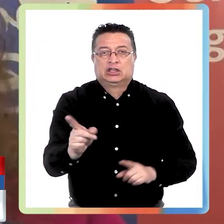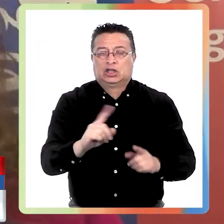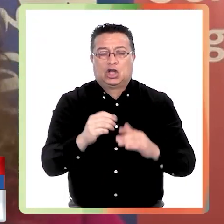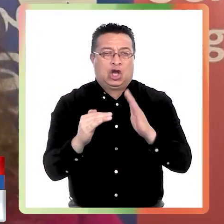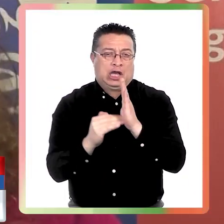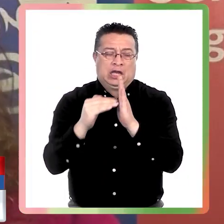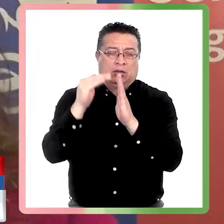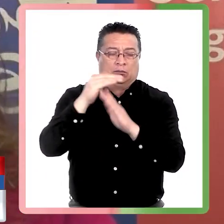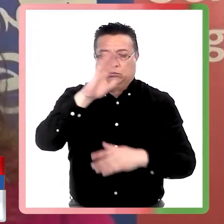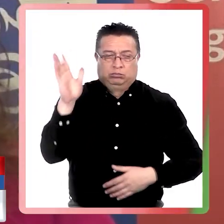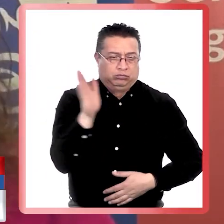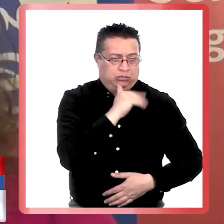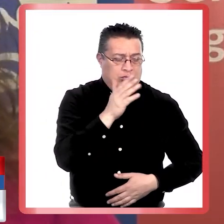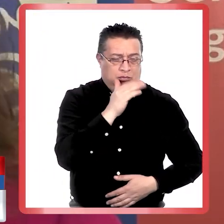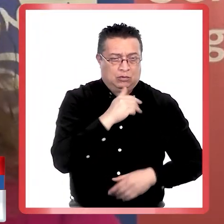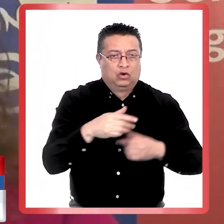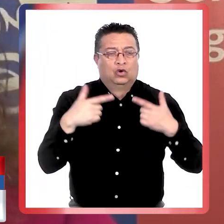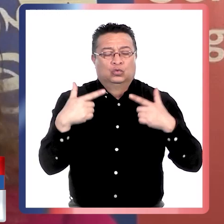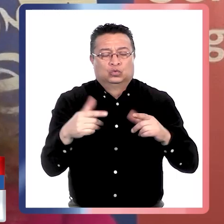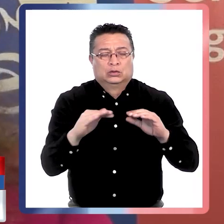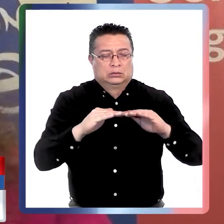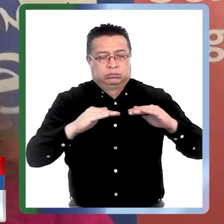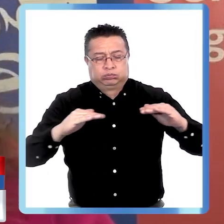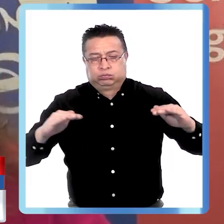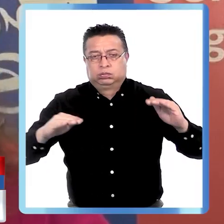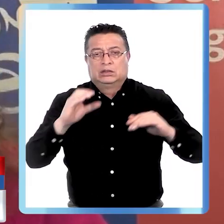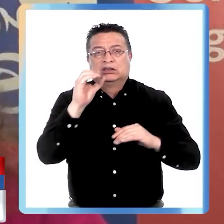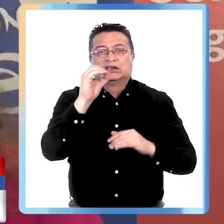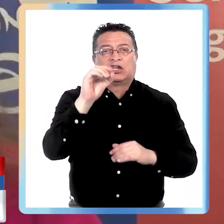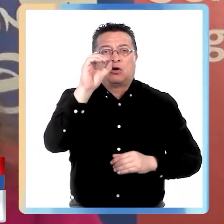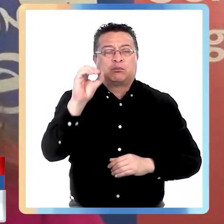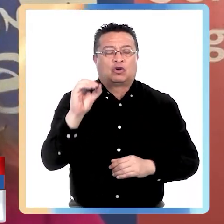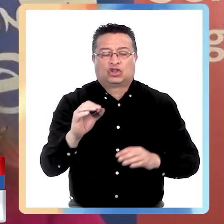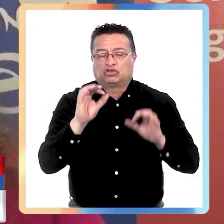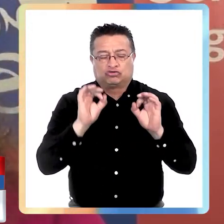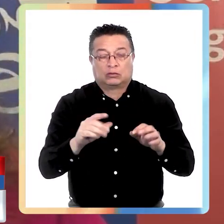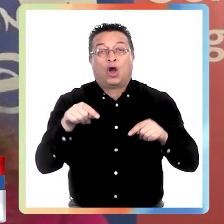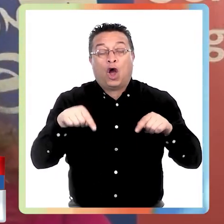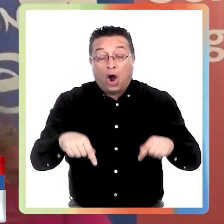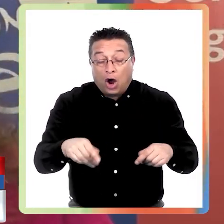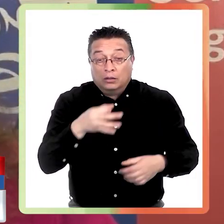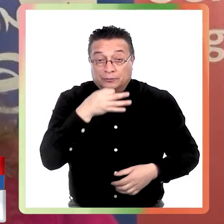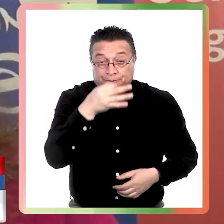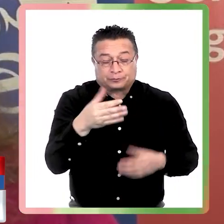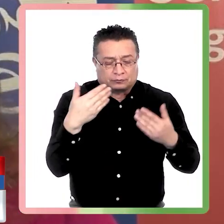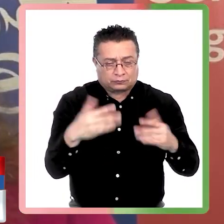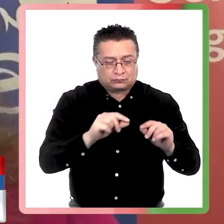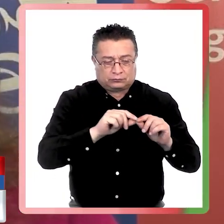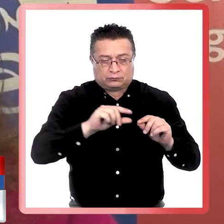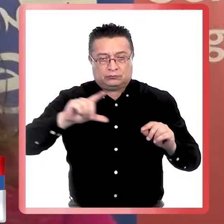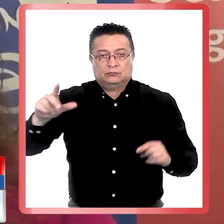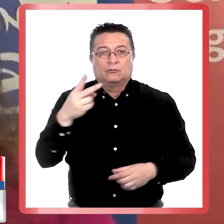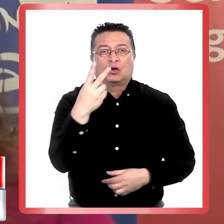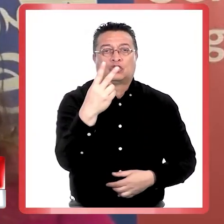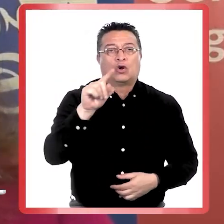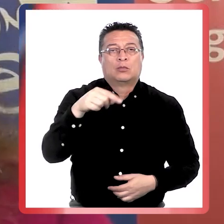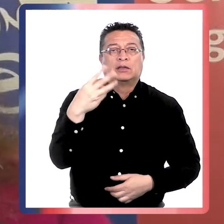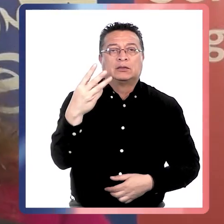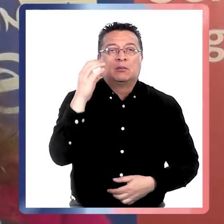no iba a tener un crecimiento y que con suerte íbamos a mantenernos en torno al 0%, hoy día podemos decir que estamos creciendo